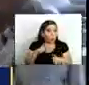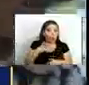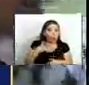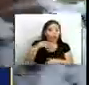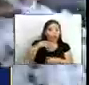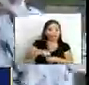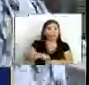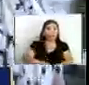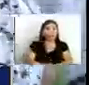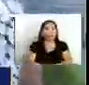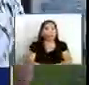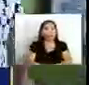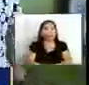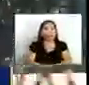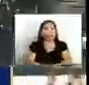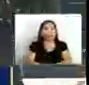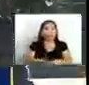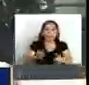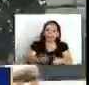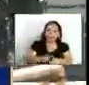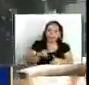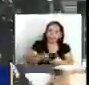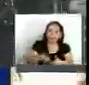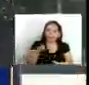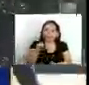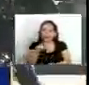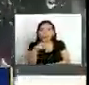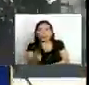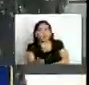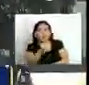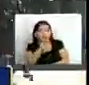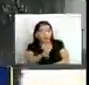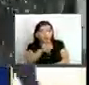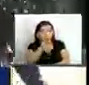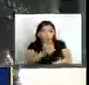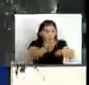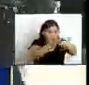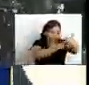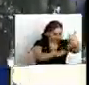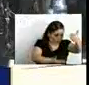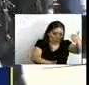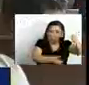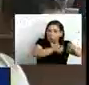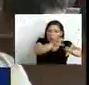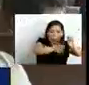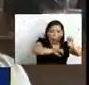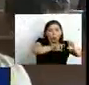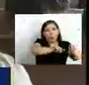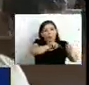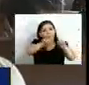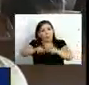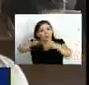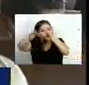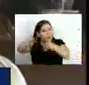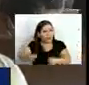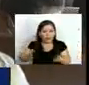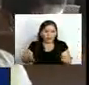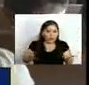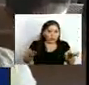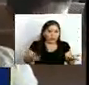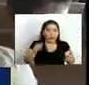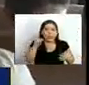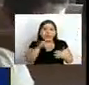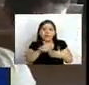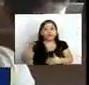asintomática. Entonces, todo ese tipo de información que no va a la estadística oficial es lo que se